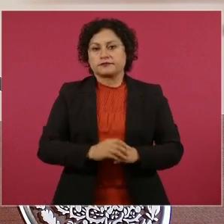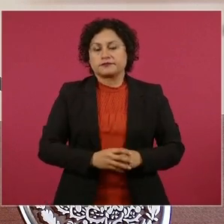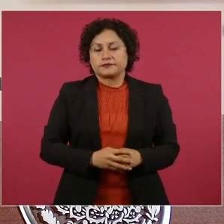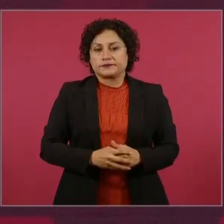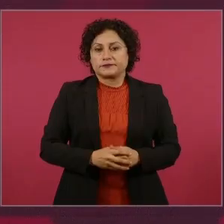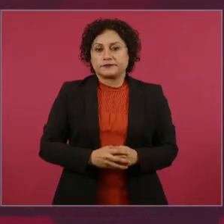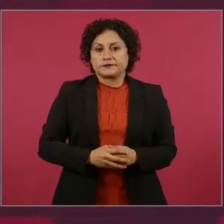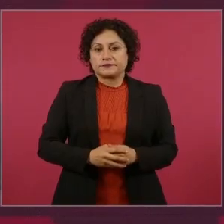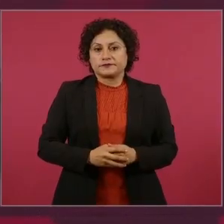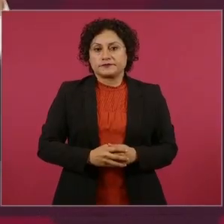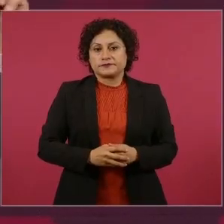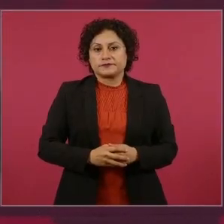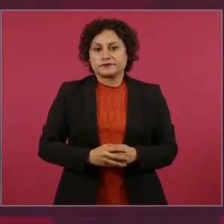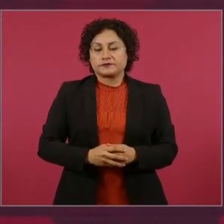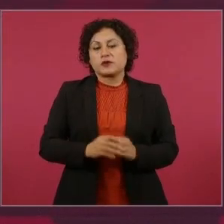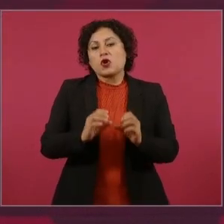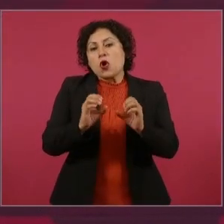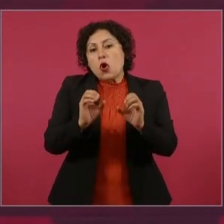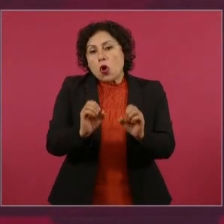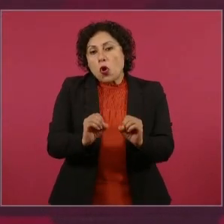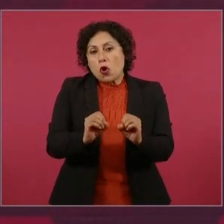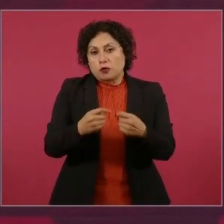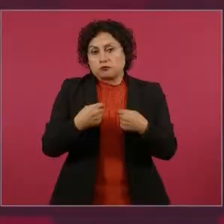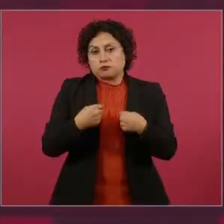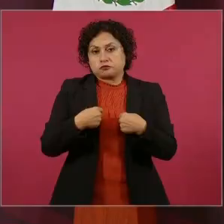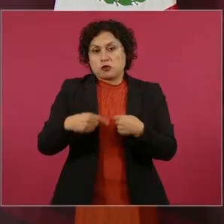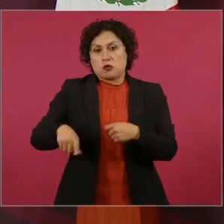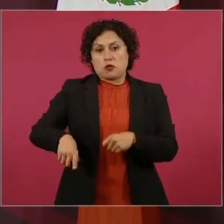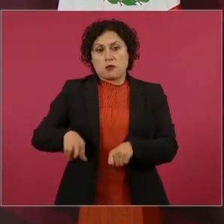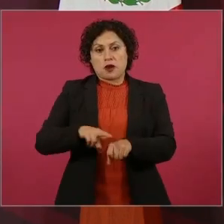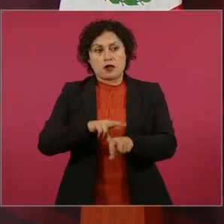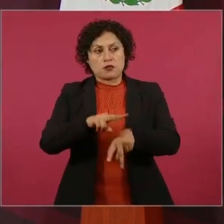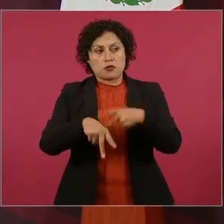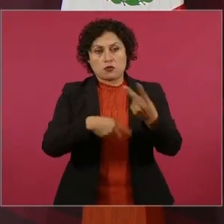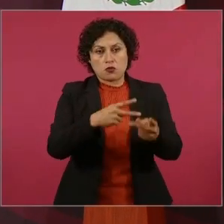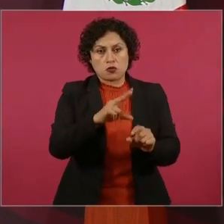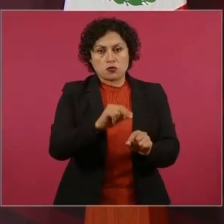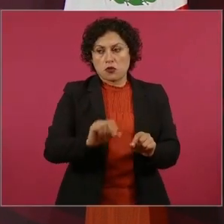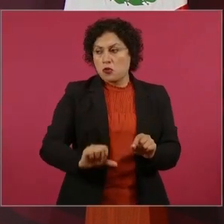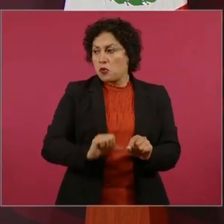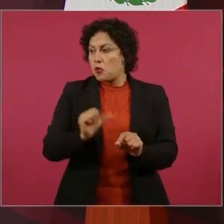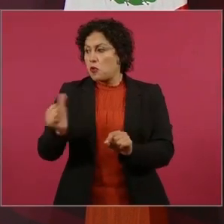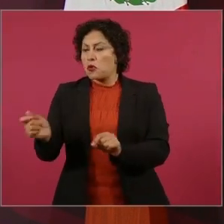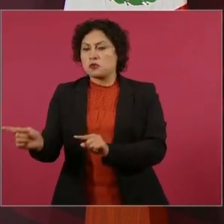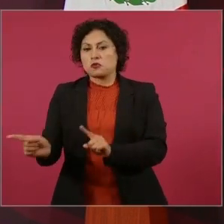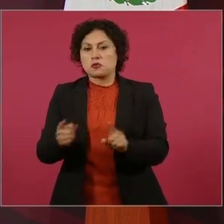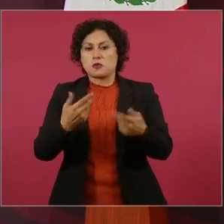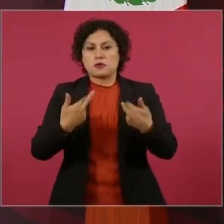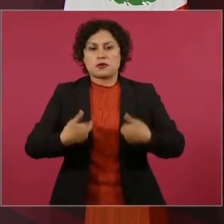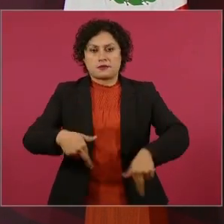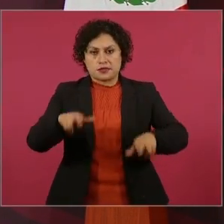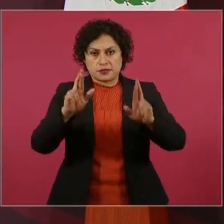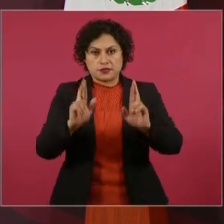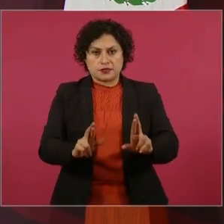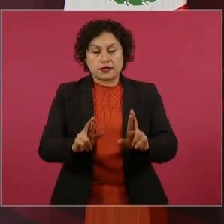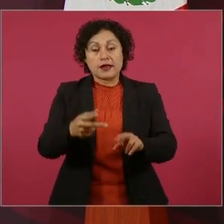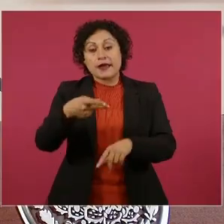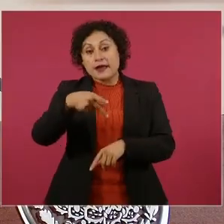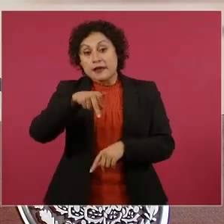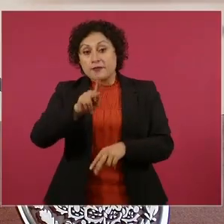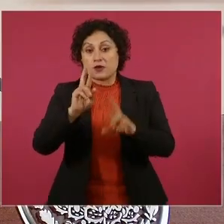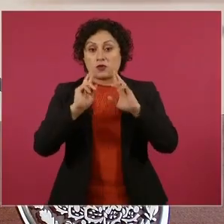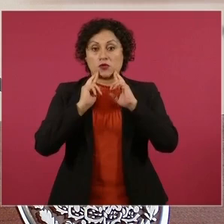este mandan representante la reunión se hace todos lados